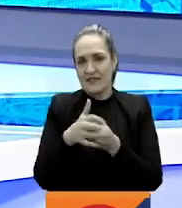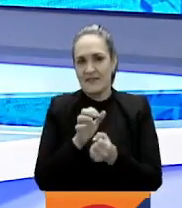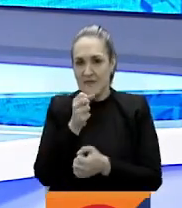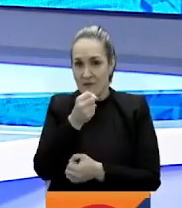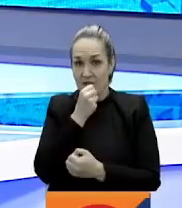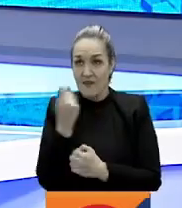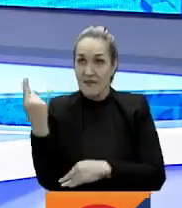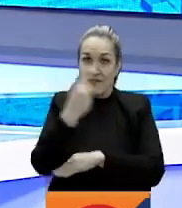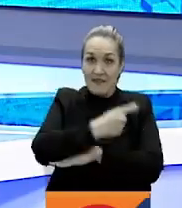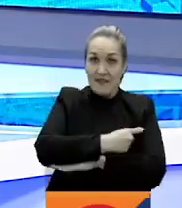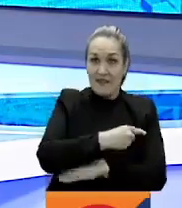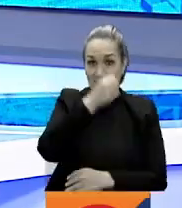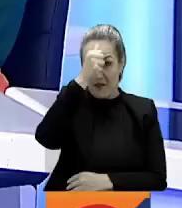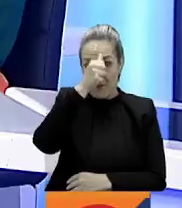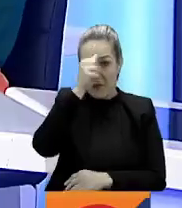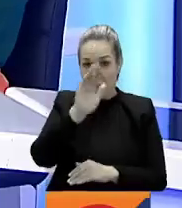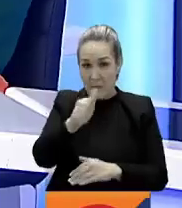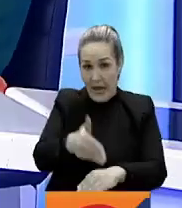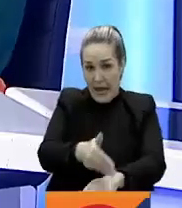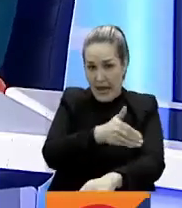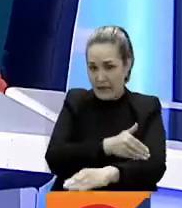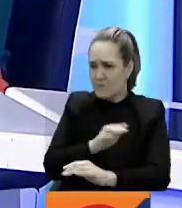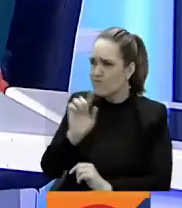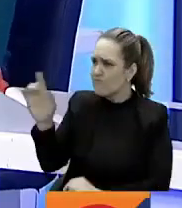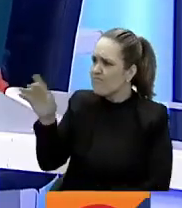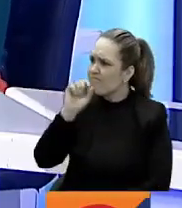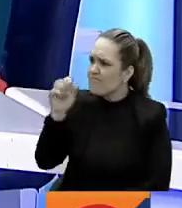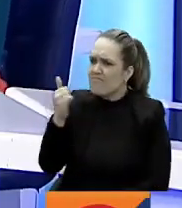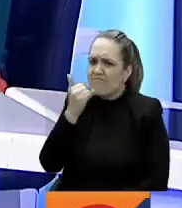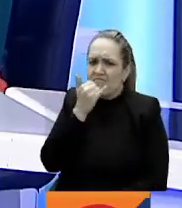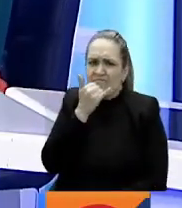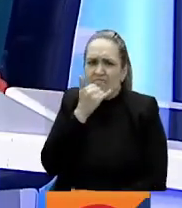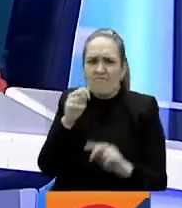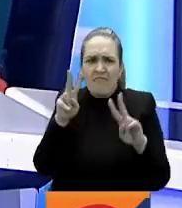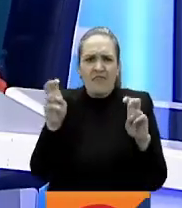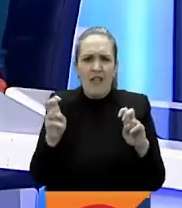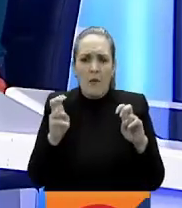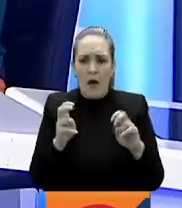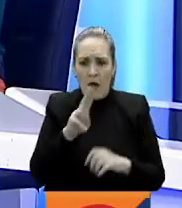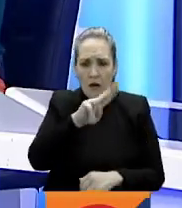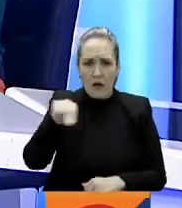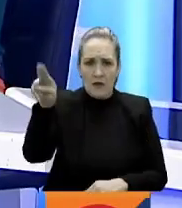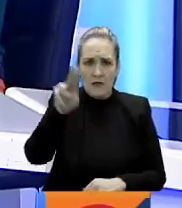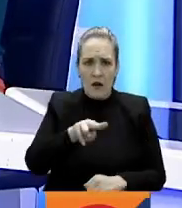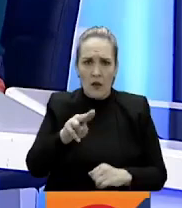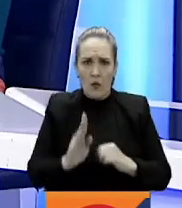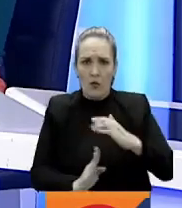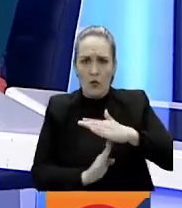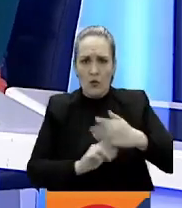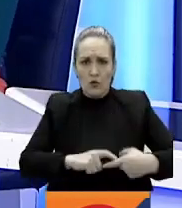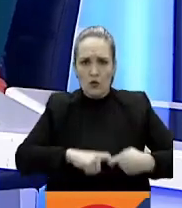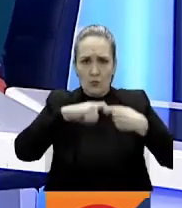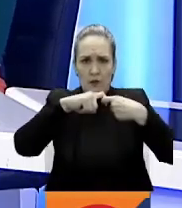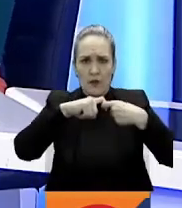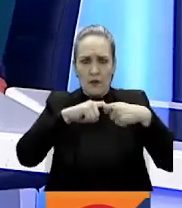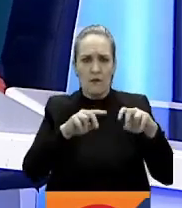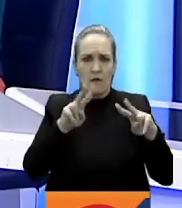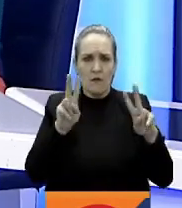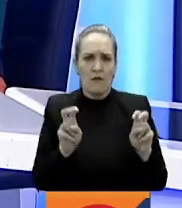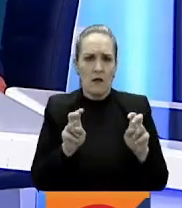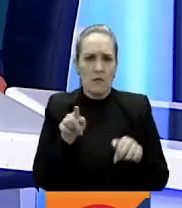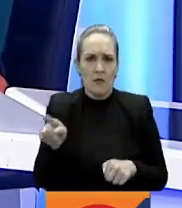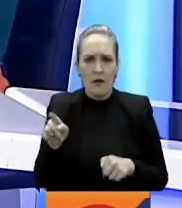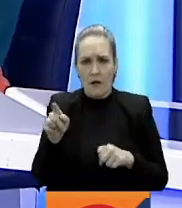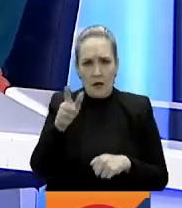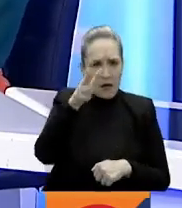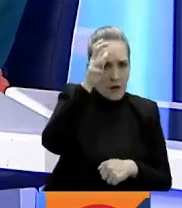Noticias fin de semana. Antes de irnos, Camilo, ¿qué va a pasar con este partido que fue suspendido, el de Nacional frente a América